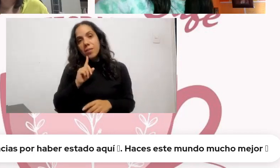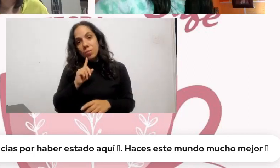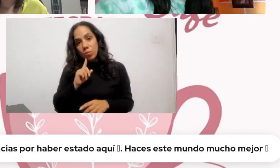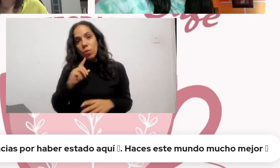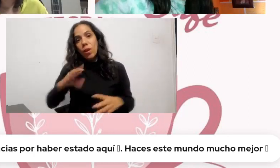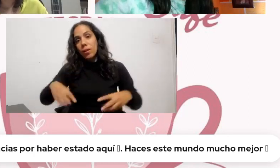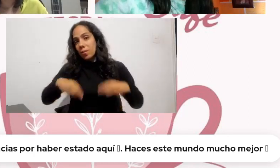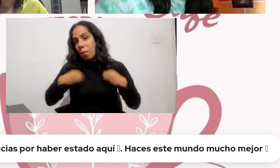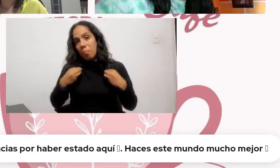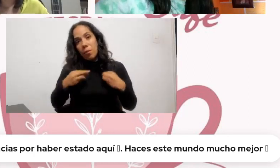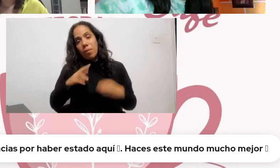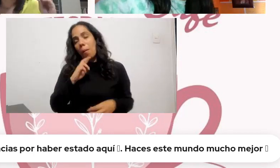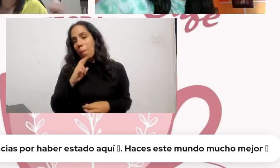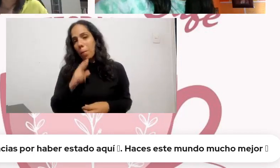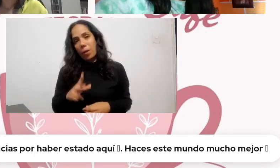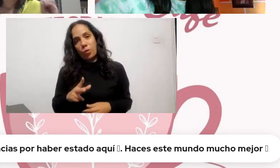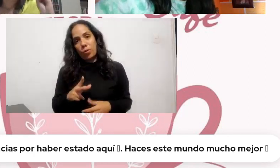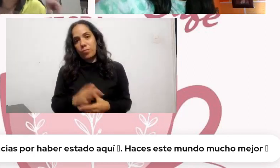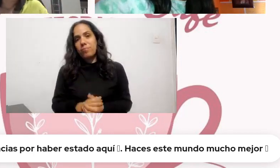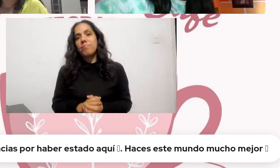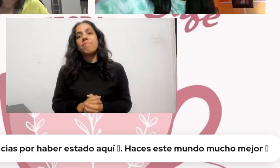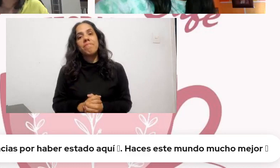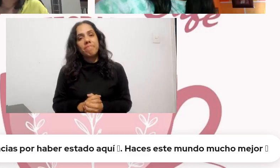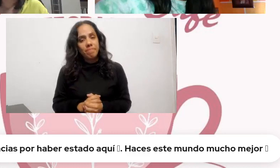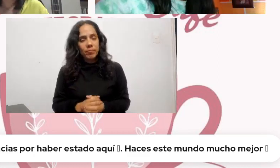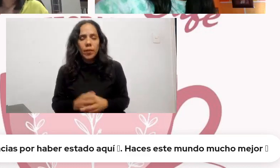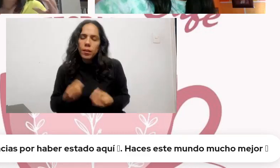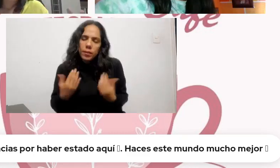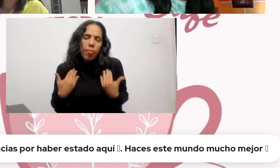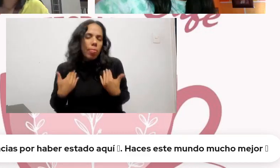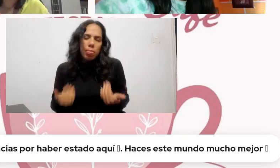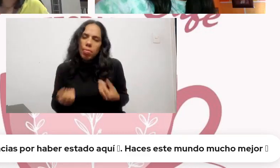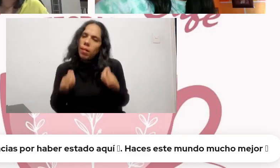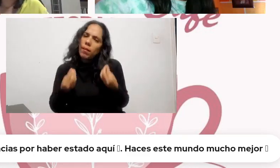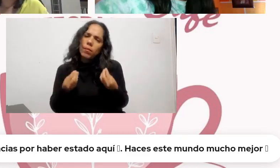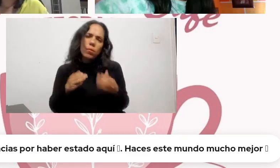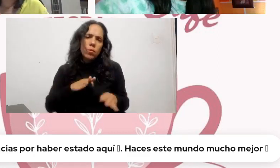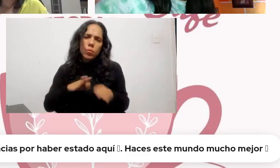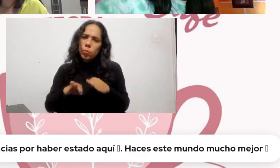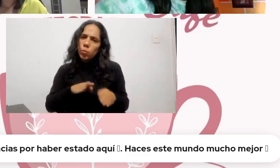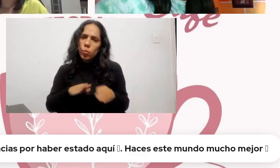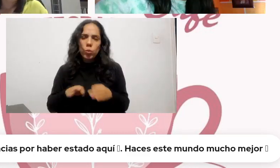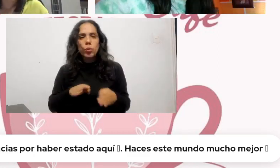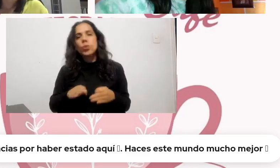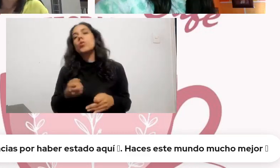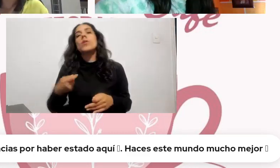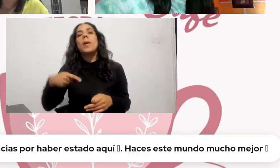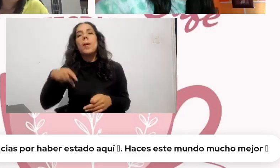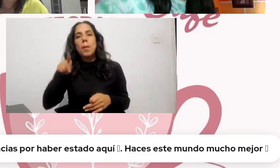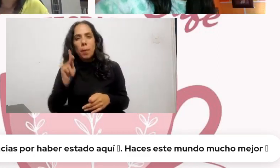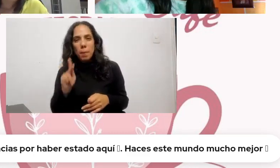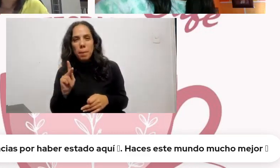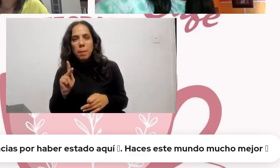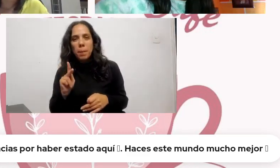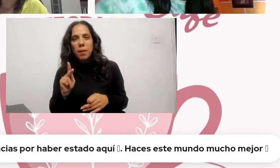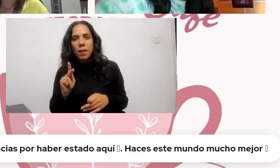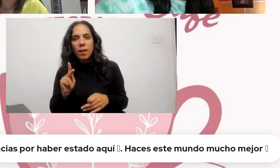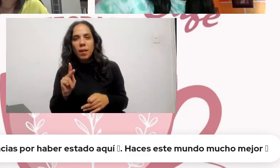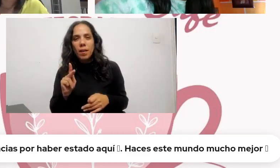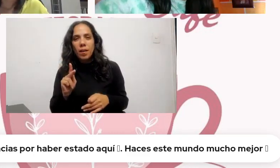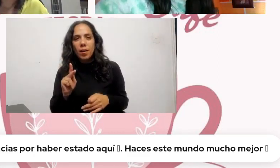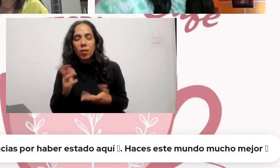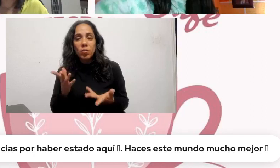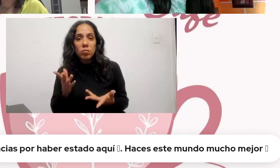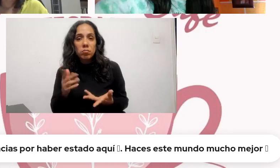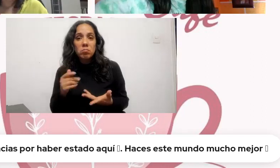digna como lo has mencionado, con mucho trabajo, con mucho esfuerzo, no como víctima y como bien dices, podría serlo,